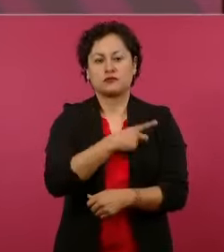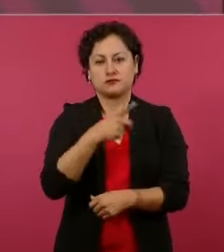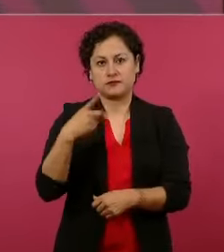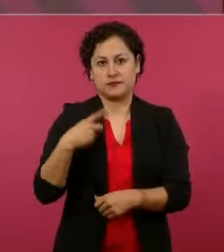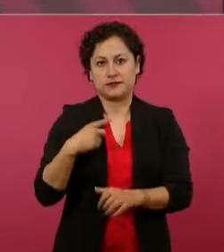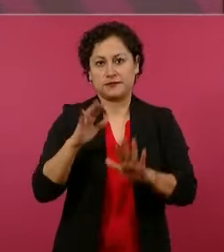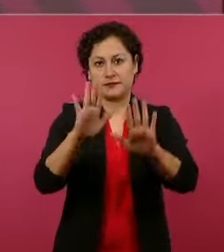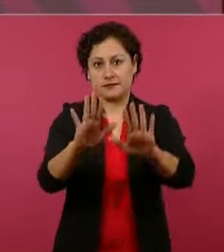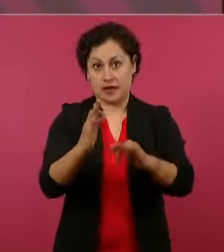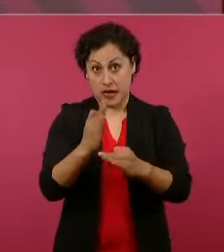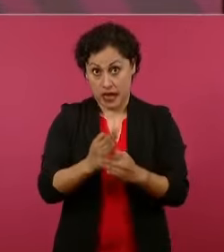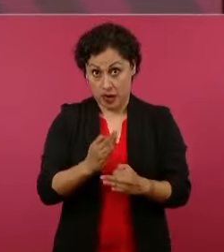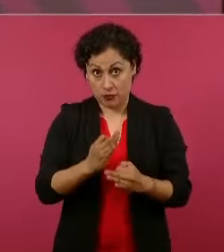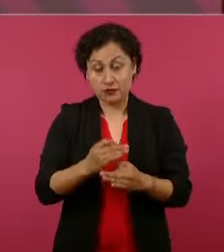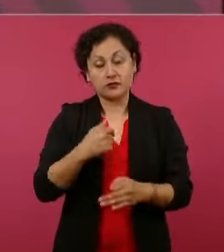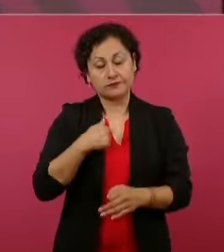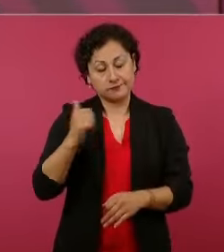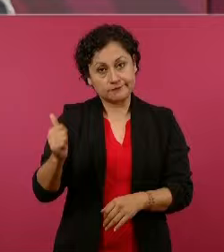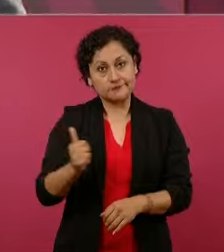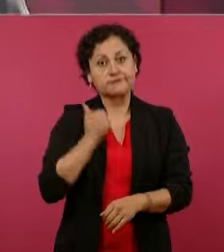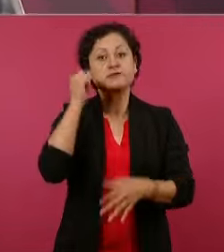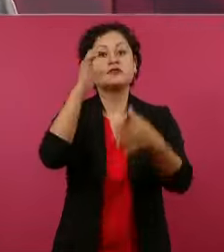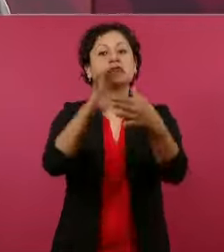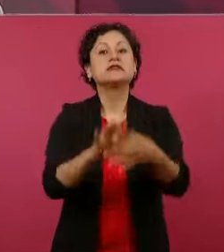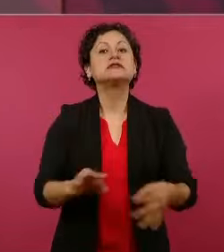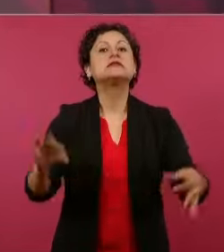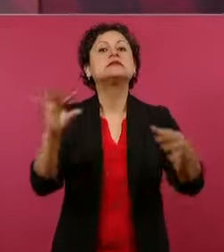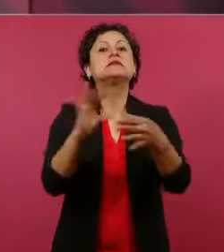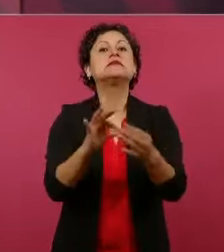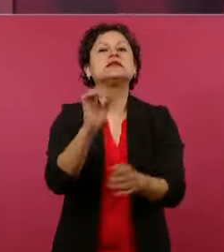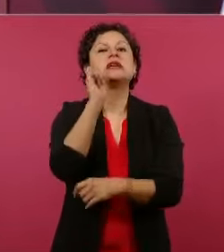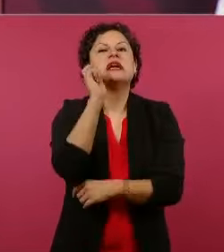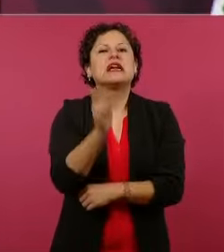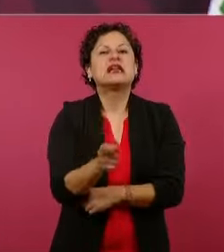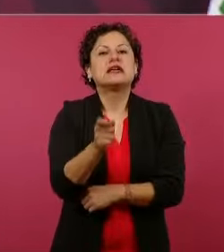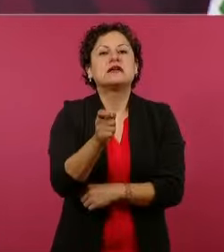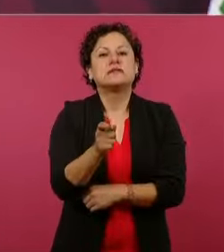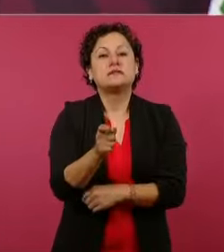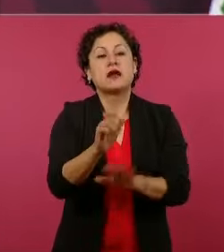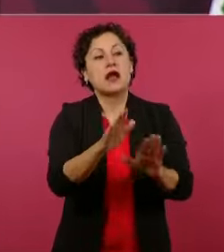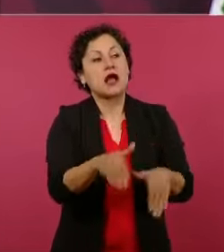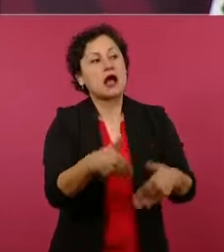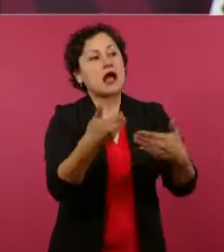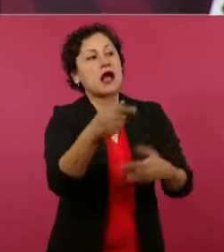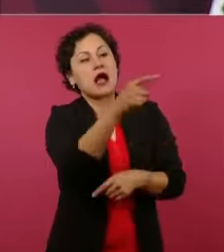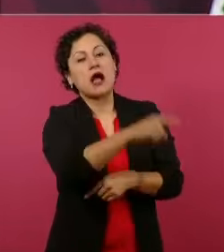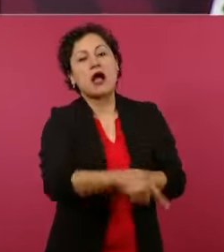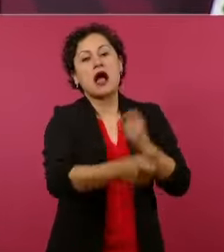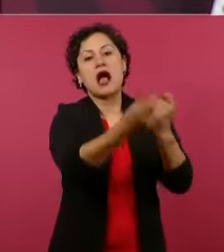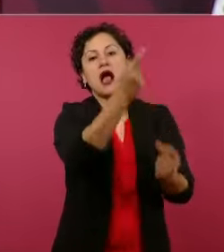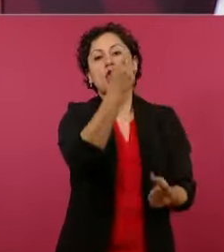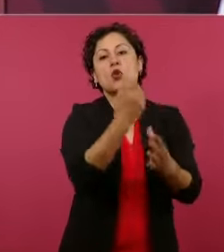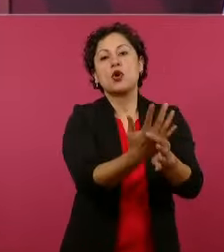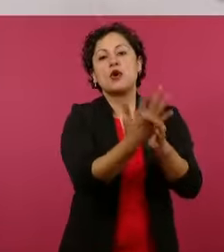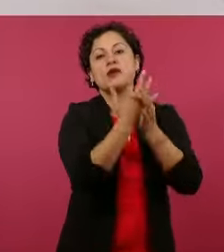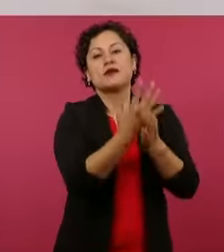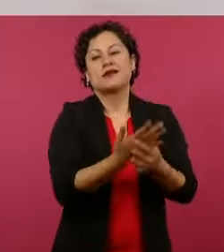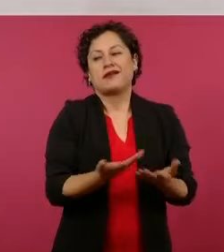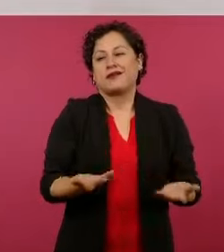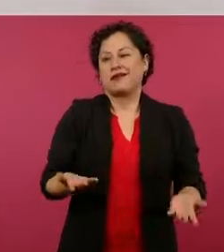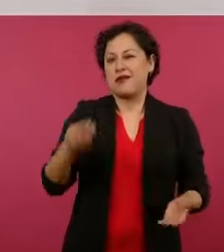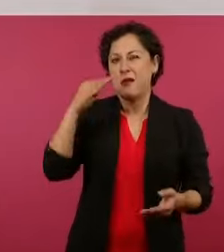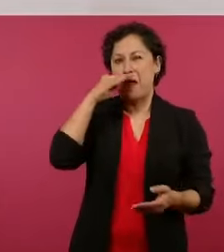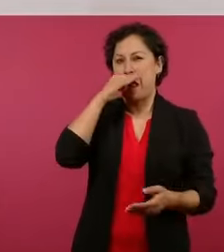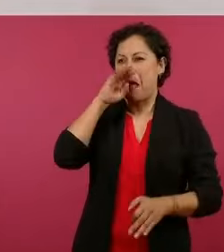ahora los que decían de que eso era populismo y paternalismo